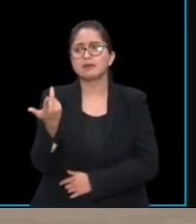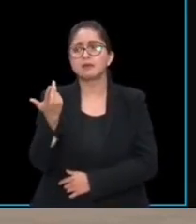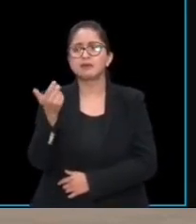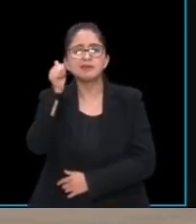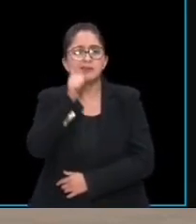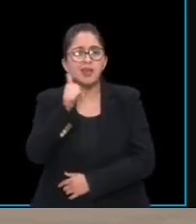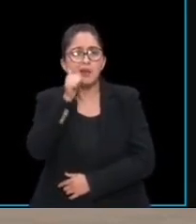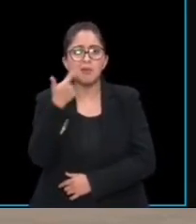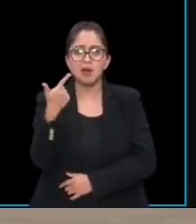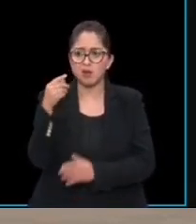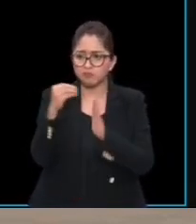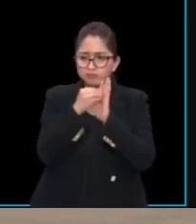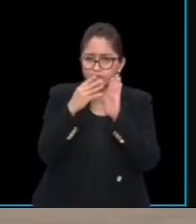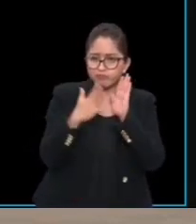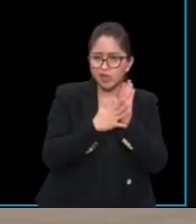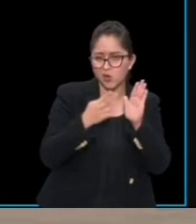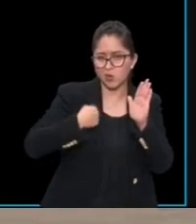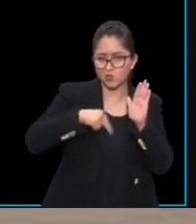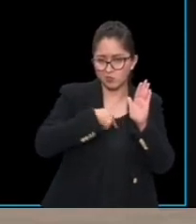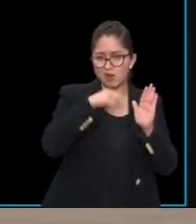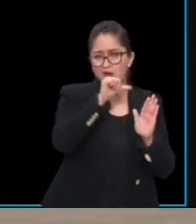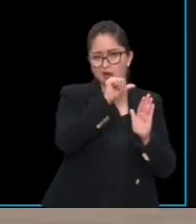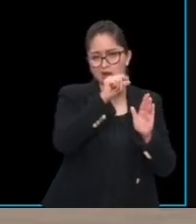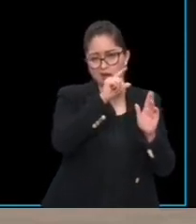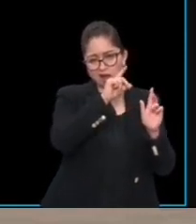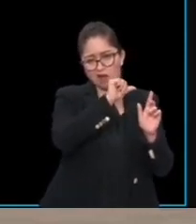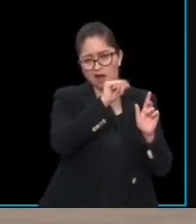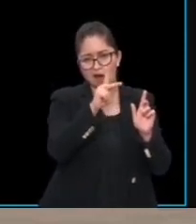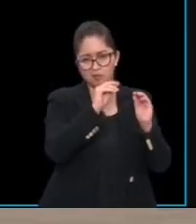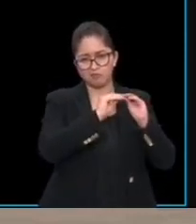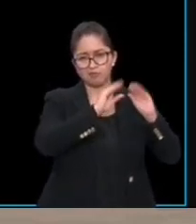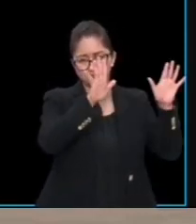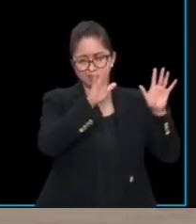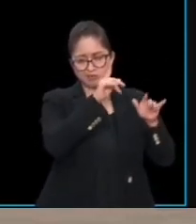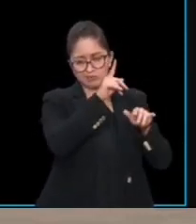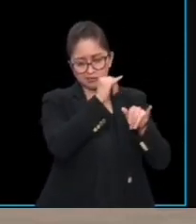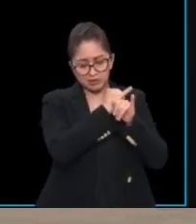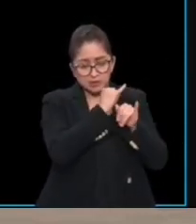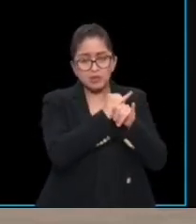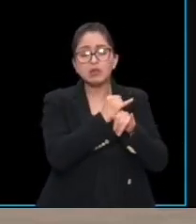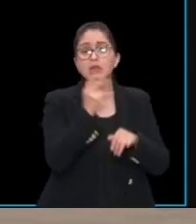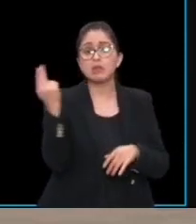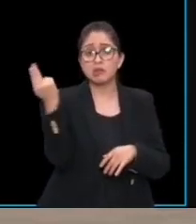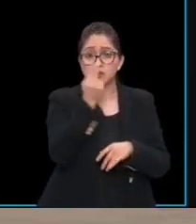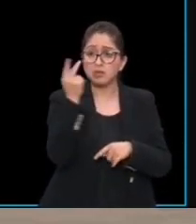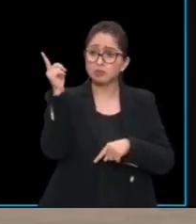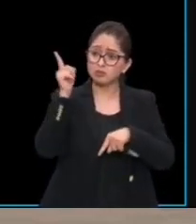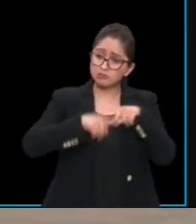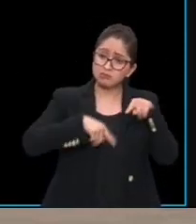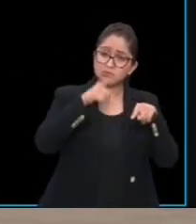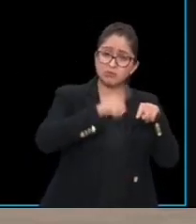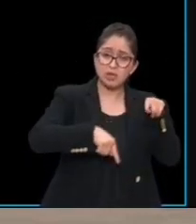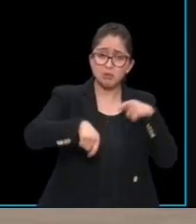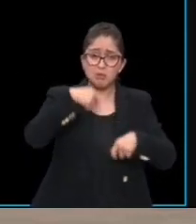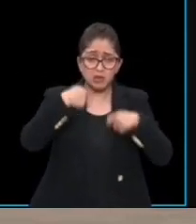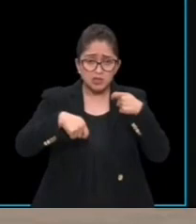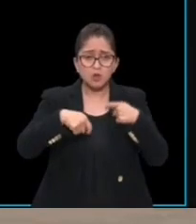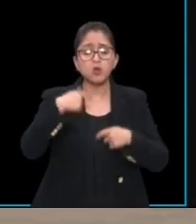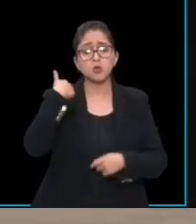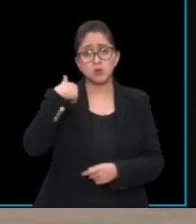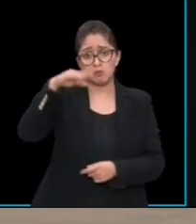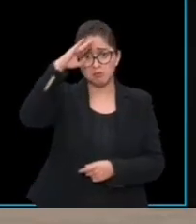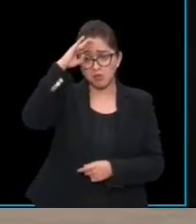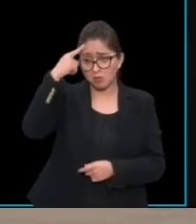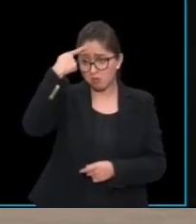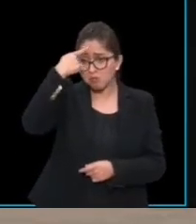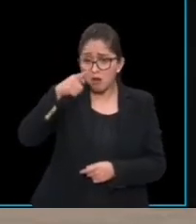a nuestra plataforma, es el intentar anular mucho de esto. De verdad, creo que buena parte de nuestra salud, de